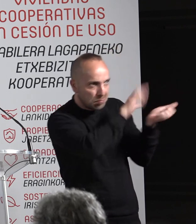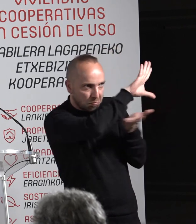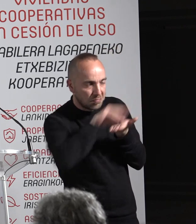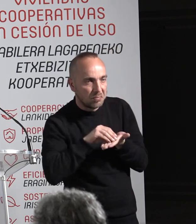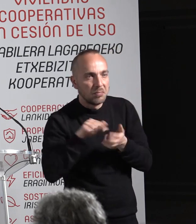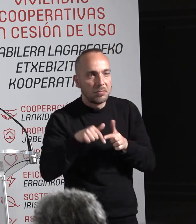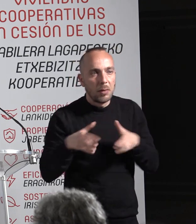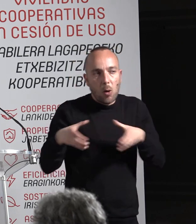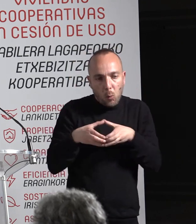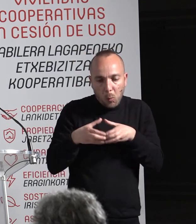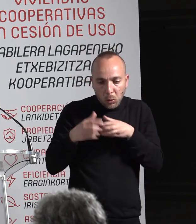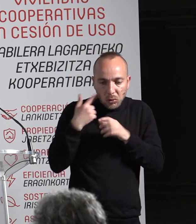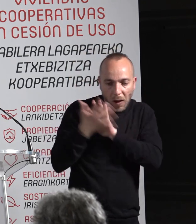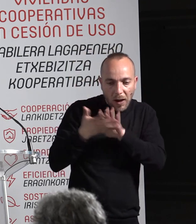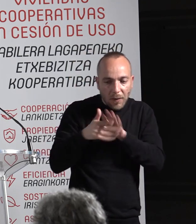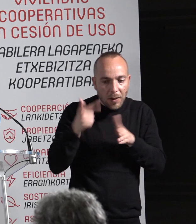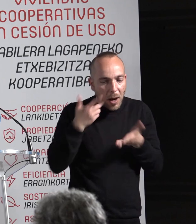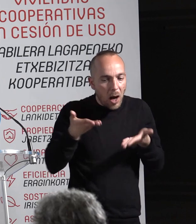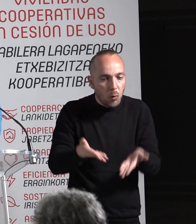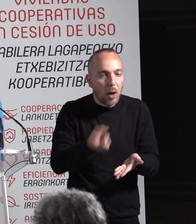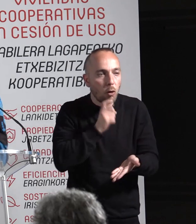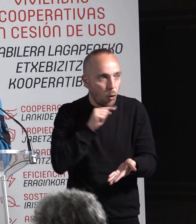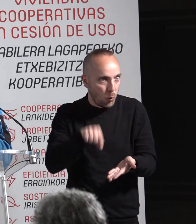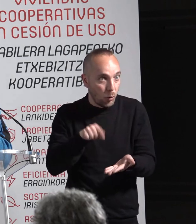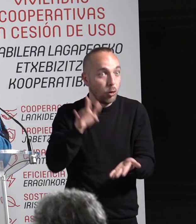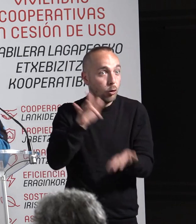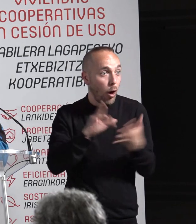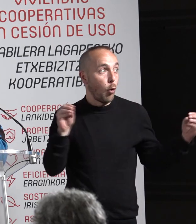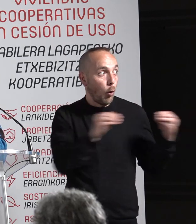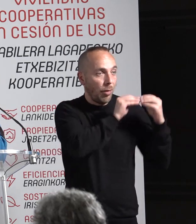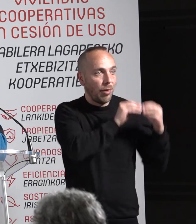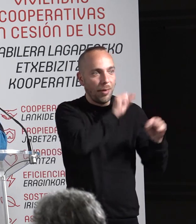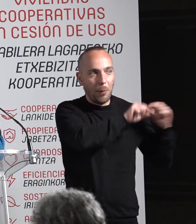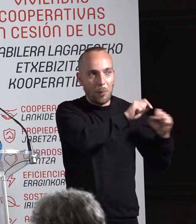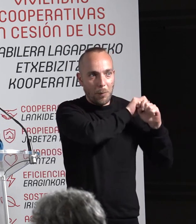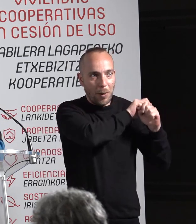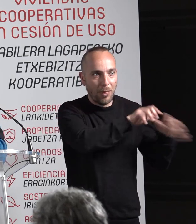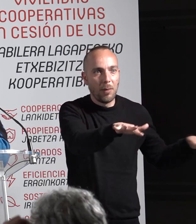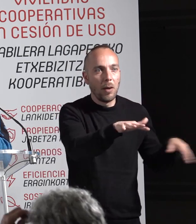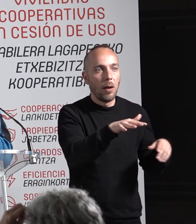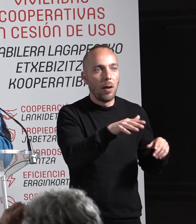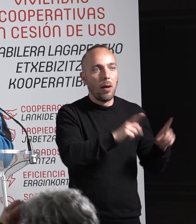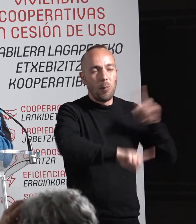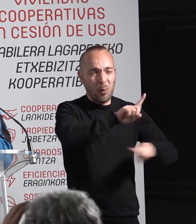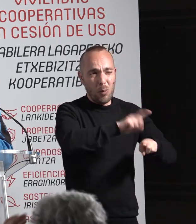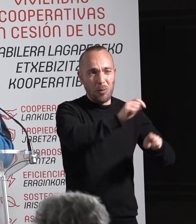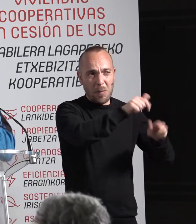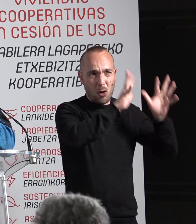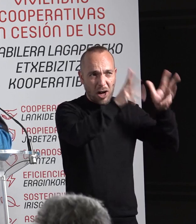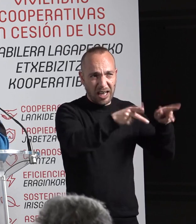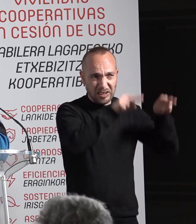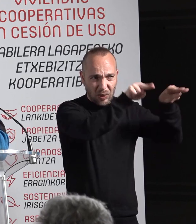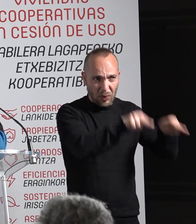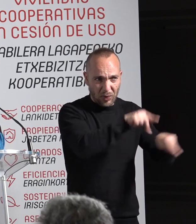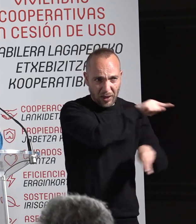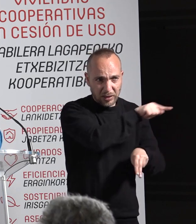forma, cómo poder un poco ayudar a eso. Que además coincidió con el tema de la pandemia, con todo el problema que había en las residencias, y entonces aquel